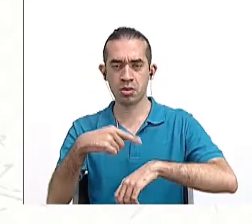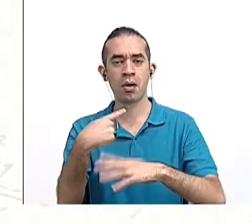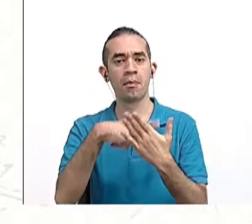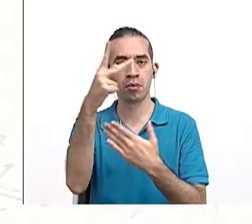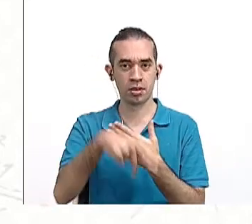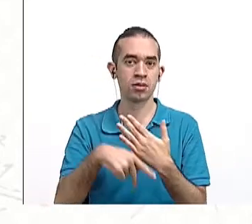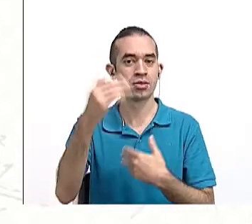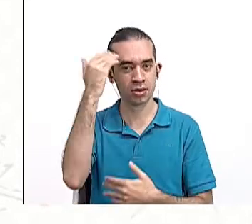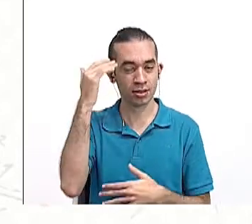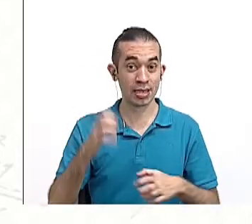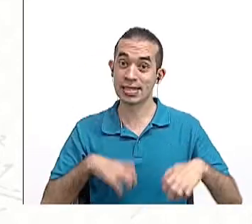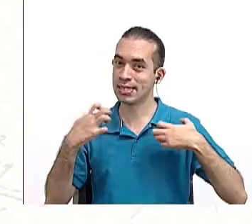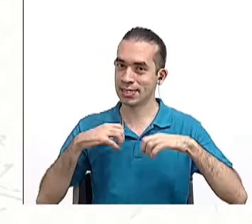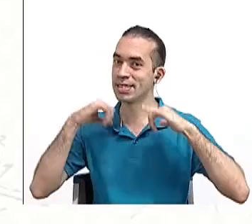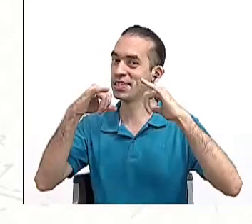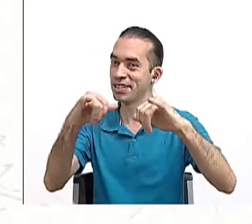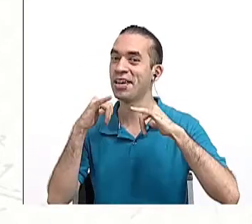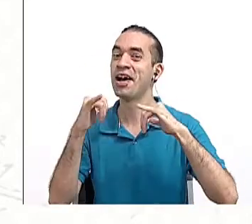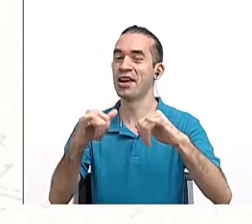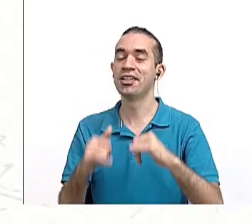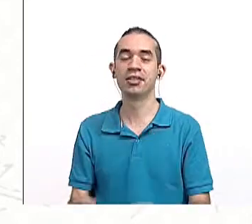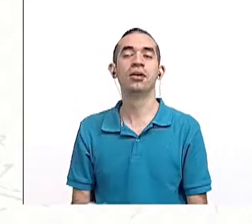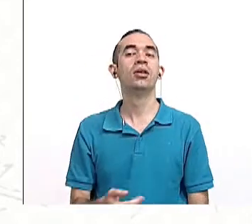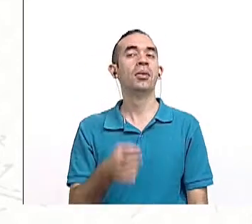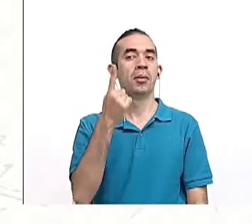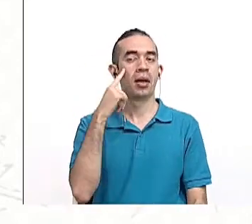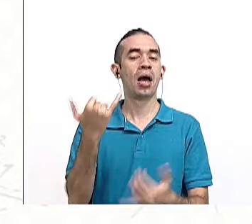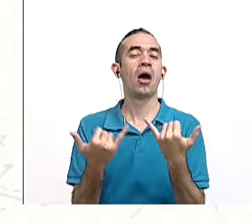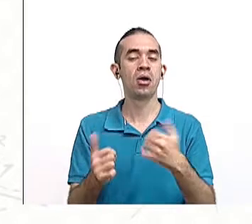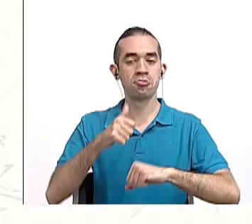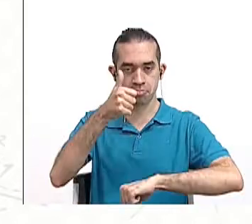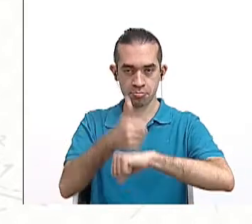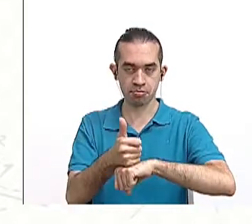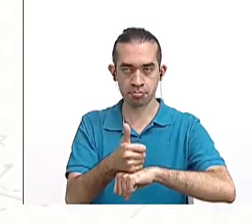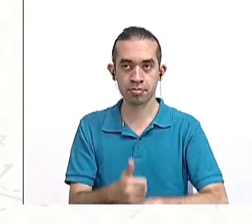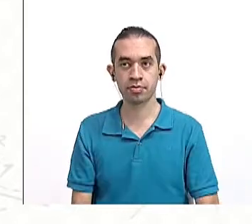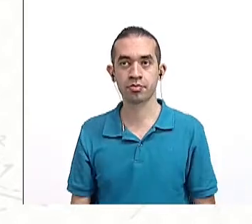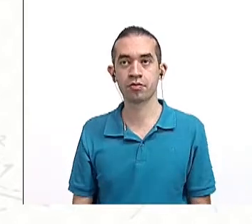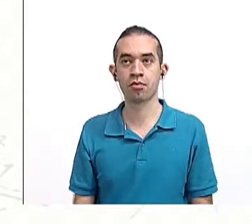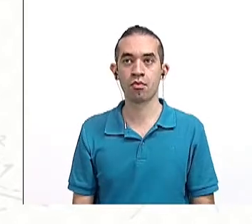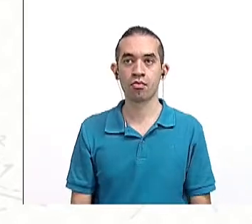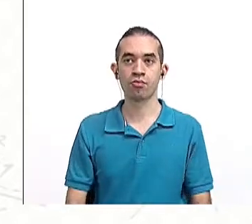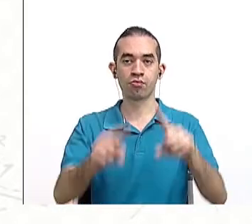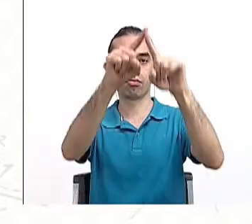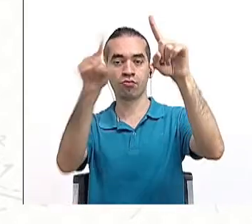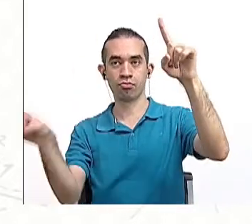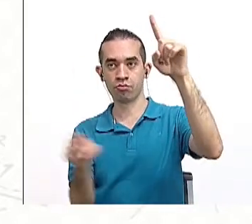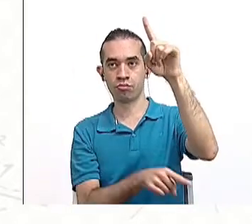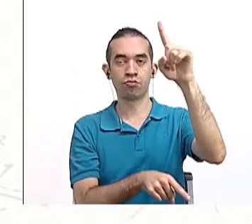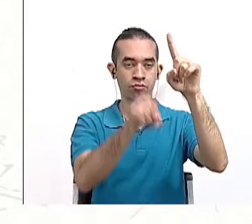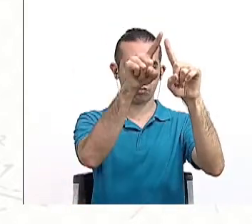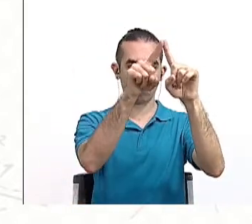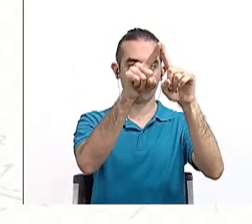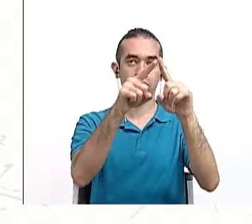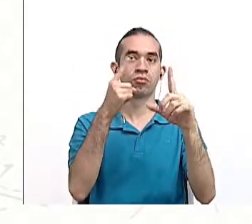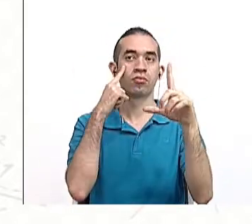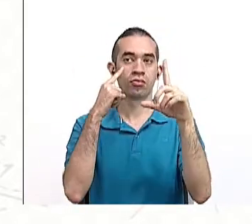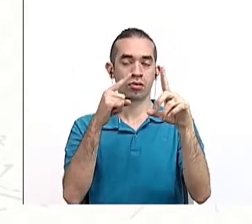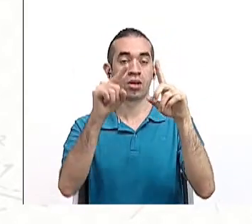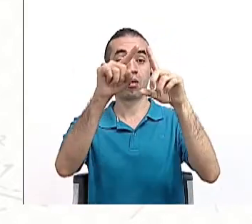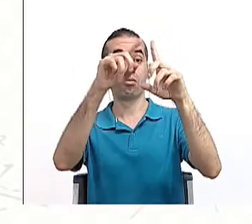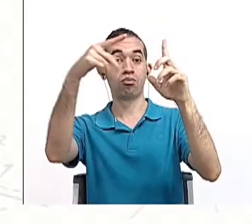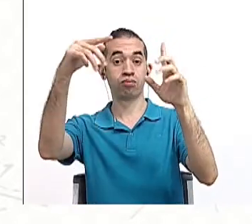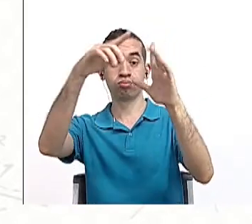están emocionados tanto como yo ahora vamos a determinar lo que es el valor de alfa 7 y lo que es new les